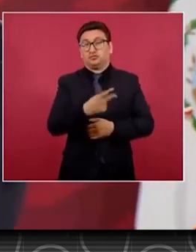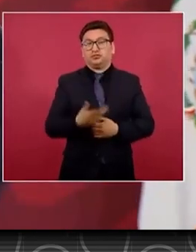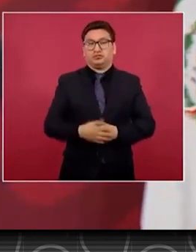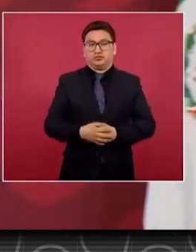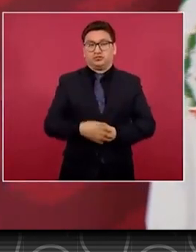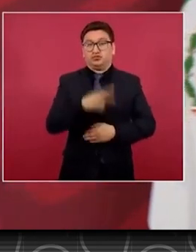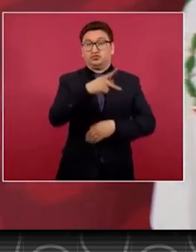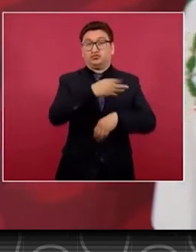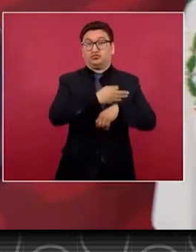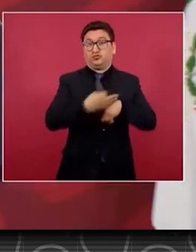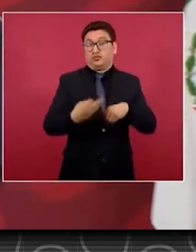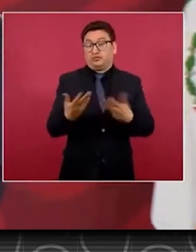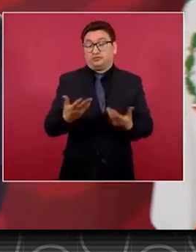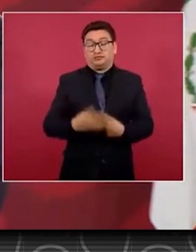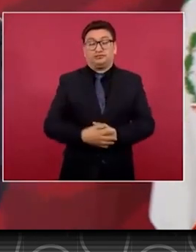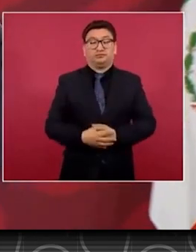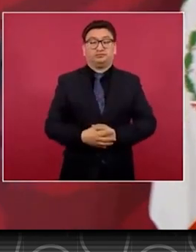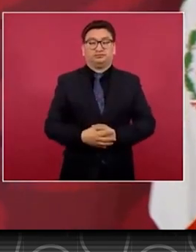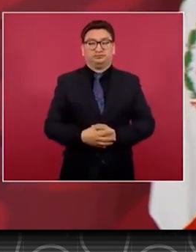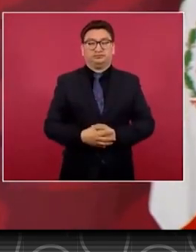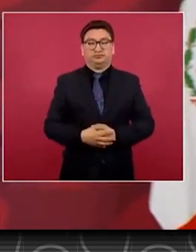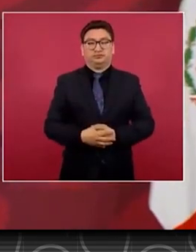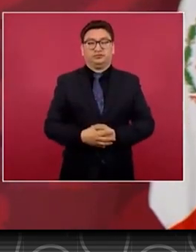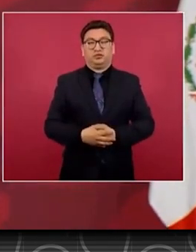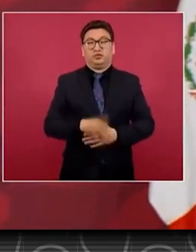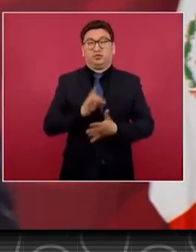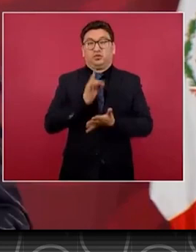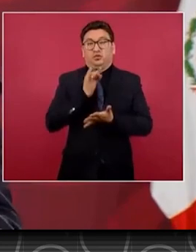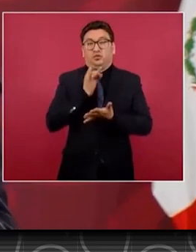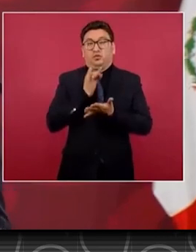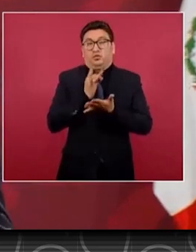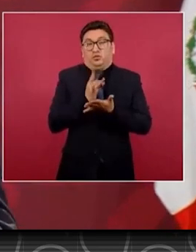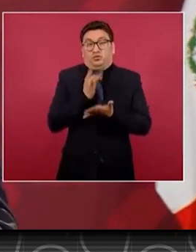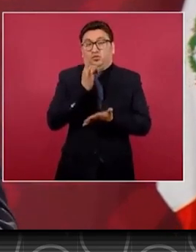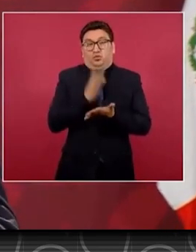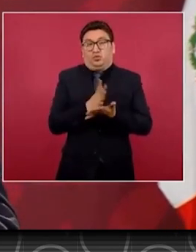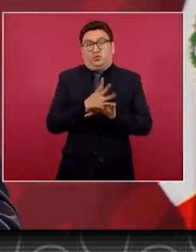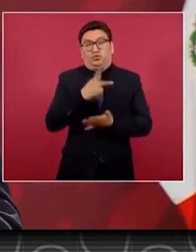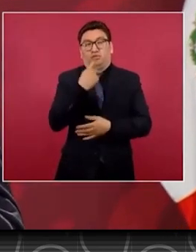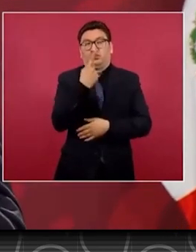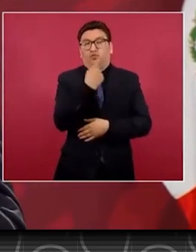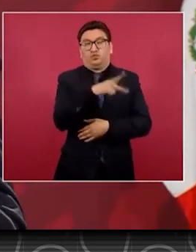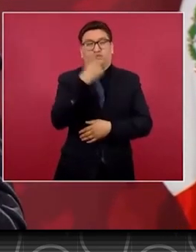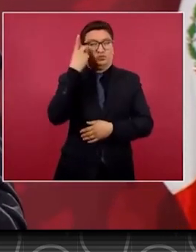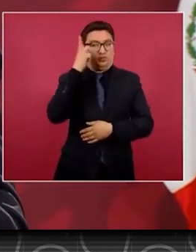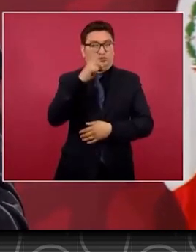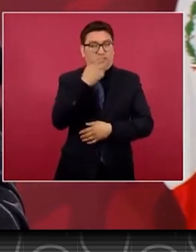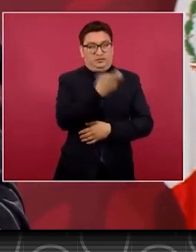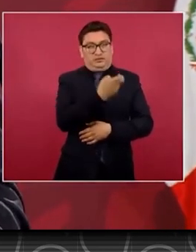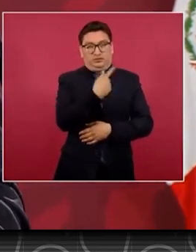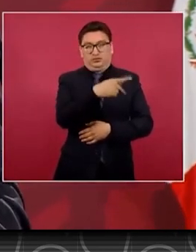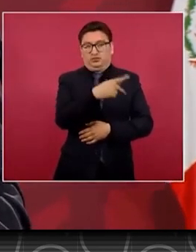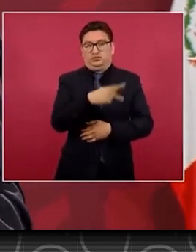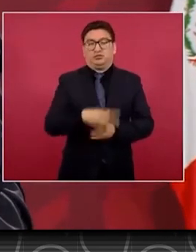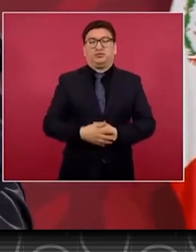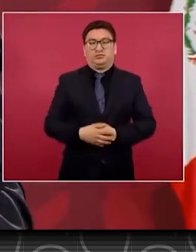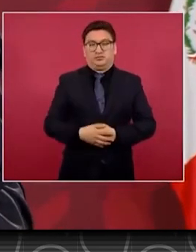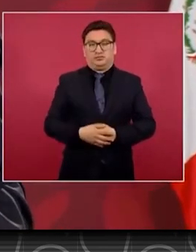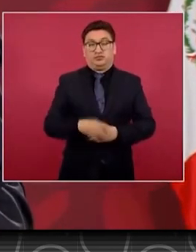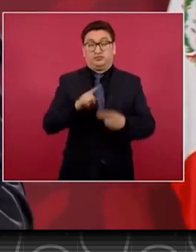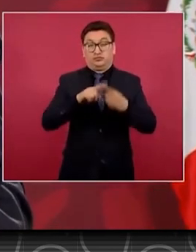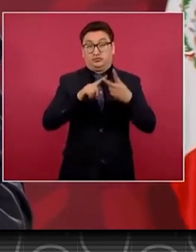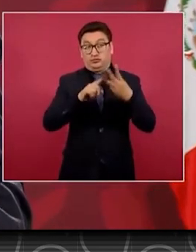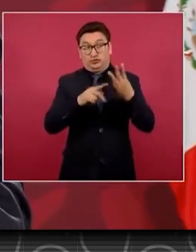sus familiares, solo lo que corresponde a él, esos